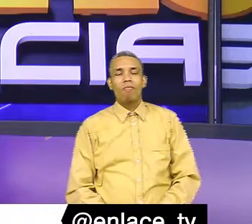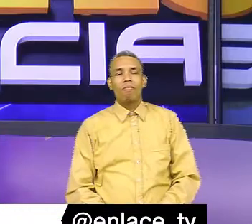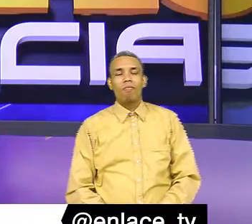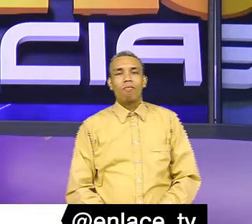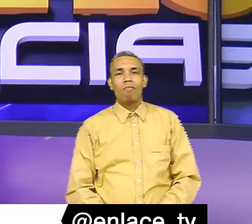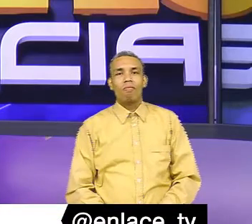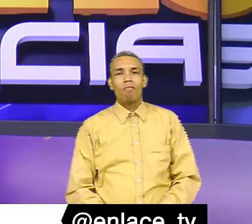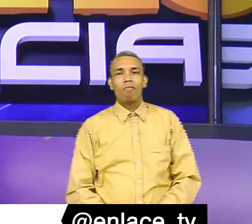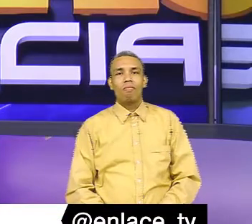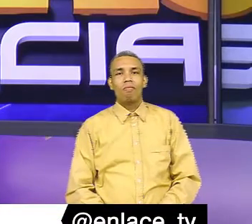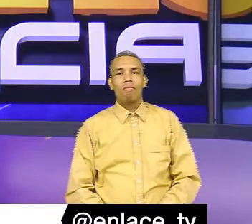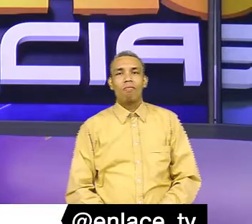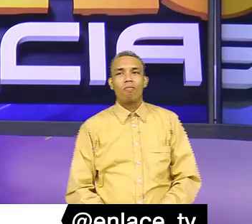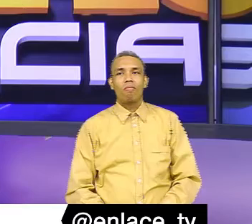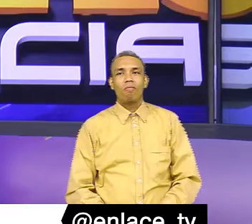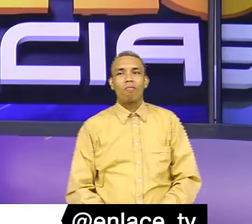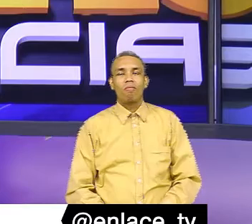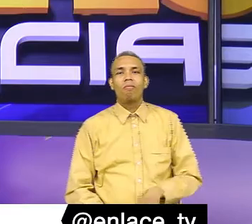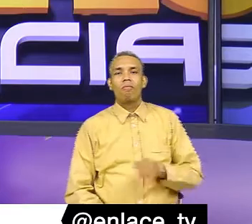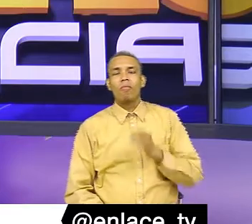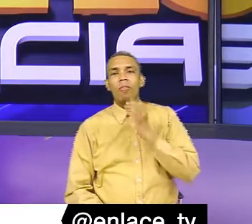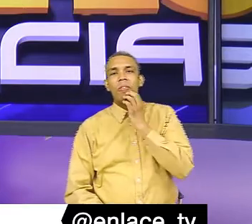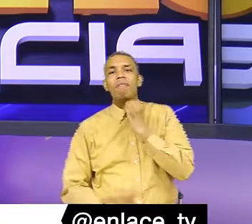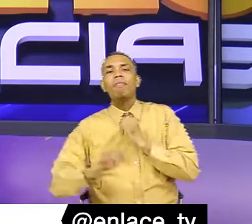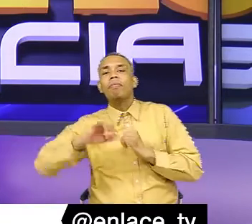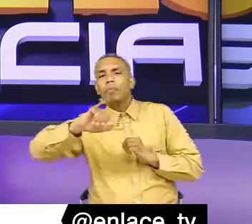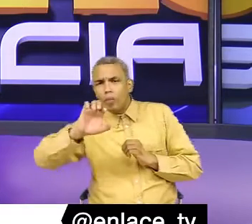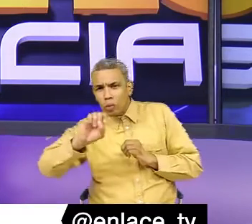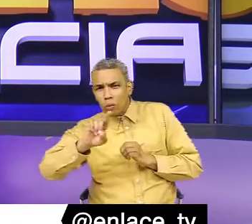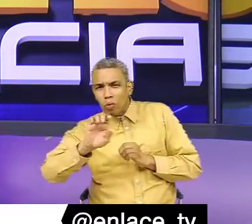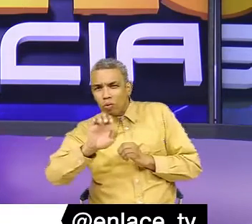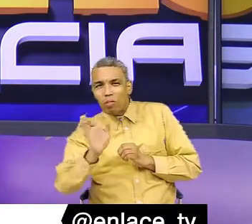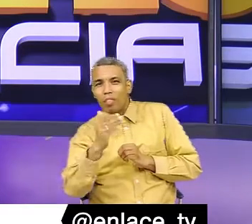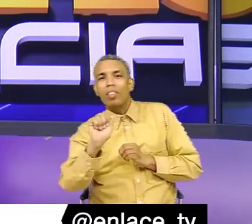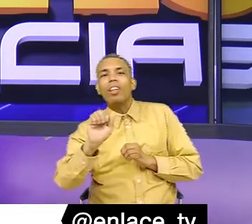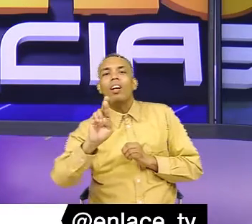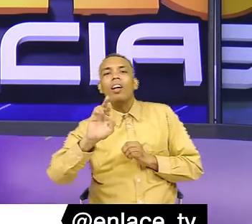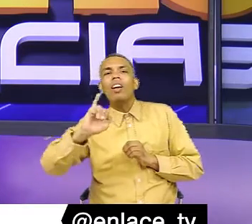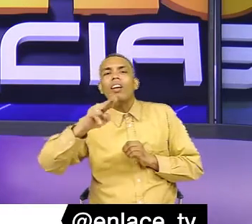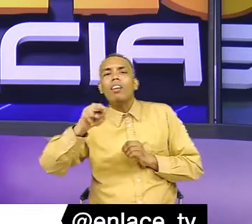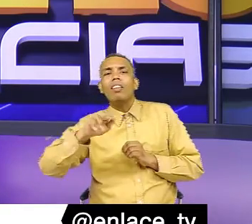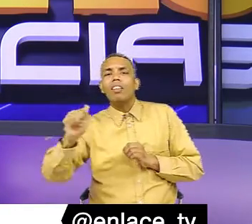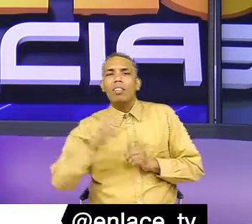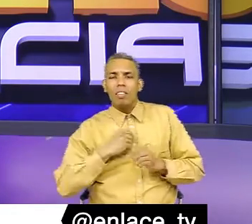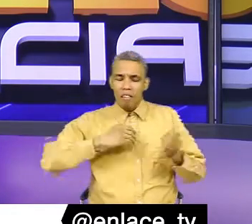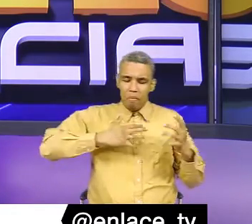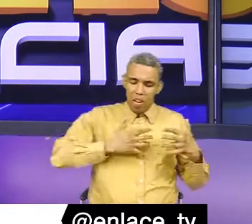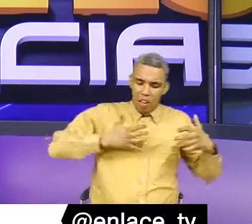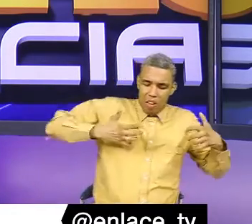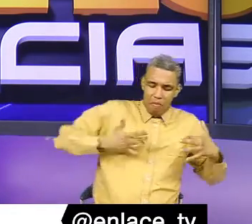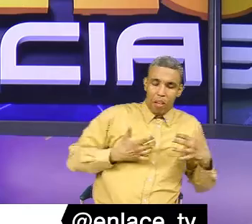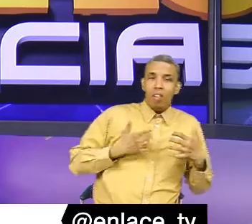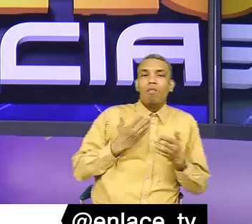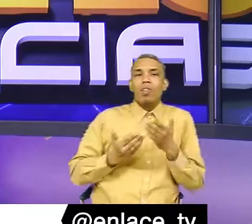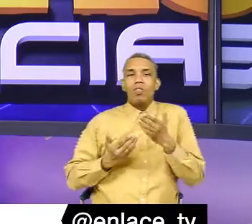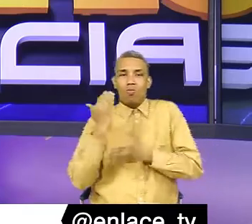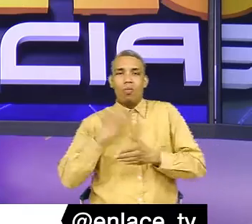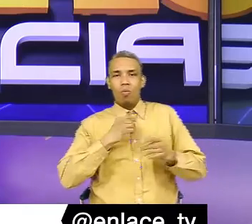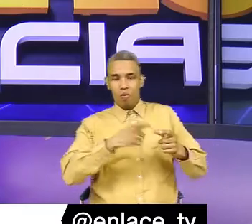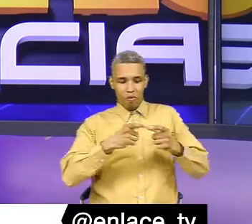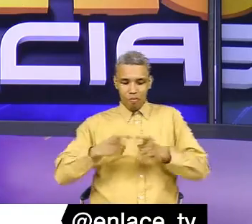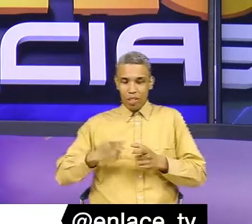Y los vallenatos Andrés Ariza y José Mario Oñate presentan nueva producción discográfica sin precedentes. 14 canciones